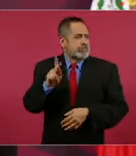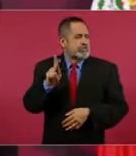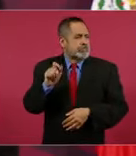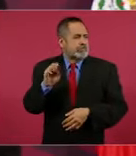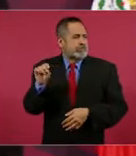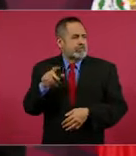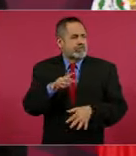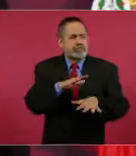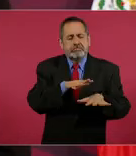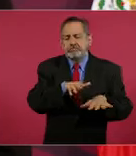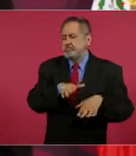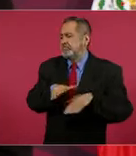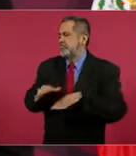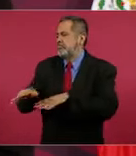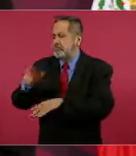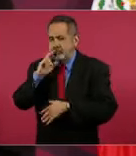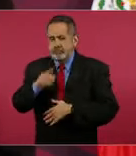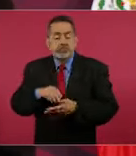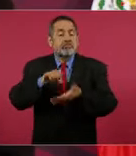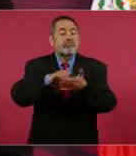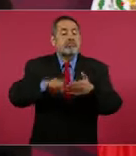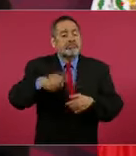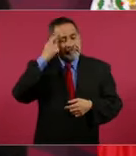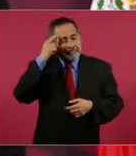Allí en la gasolinería de Marina,